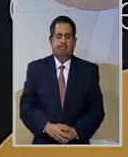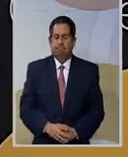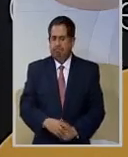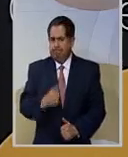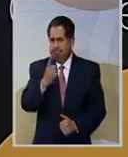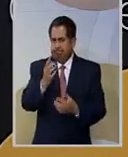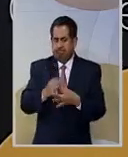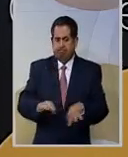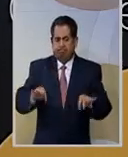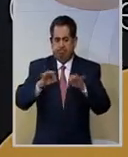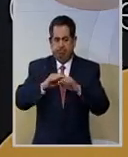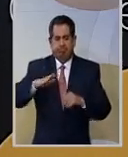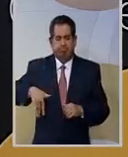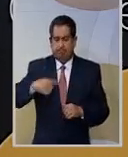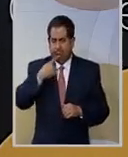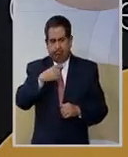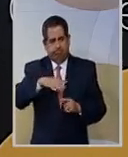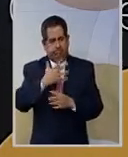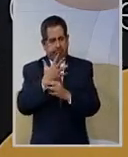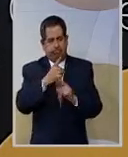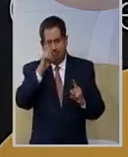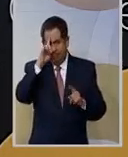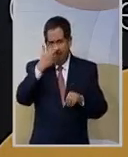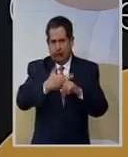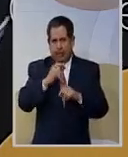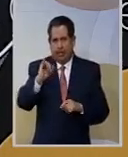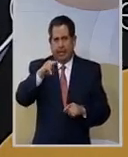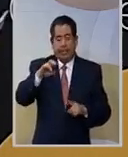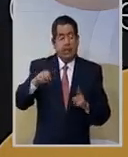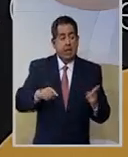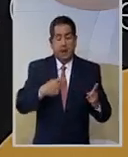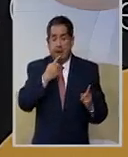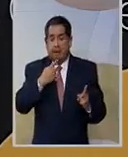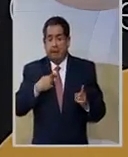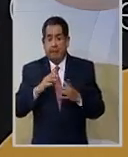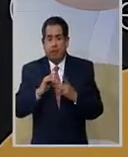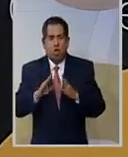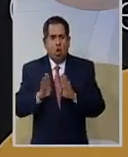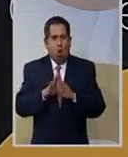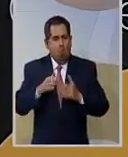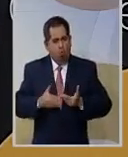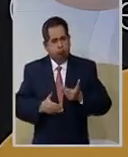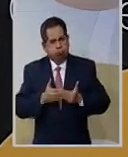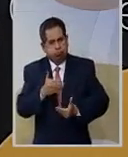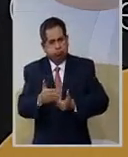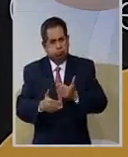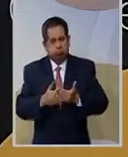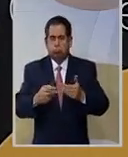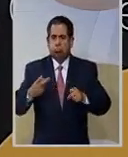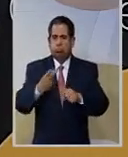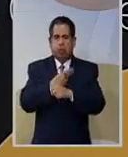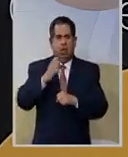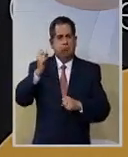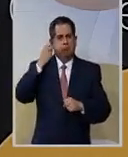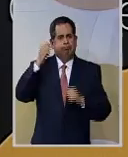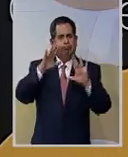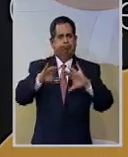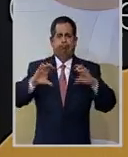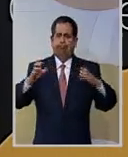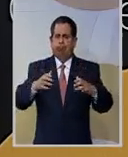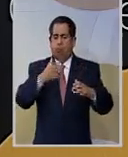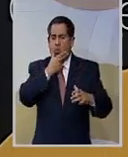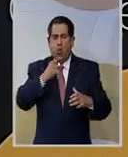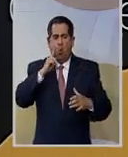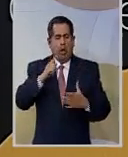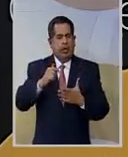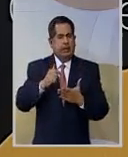Importante lo que nos comentaba la consejera del Instituto Nacional Electoral, donde se informa cómo ha sido el desarrollo de esta jornada, donde las y los ciudadanos